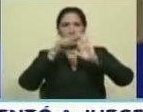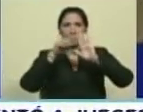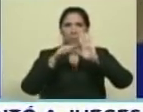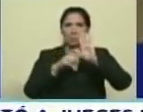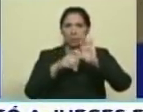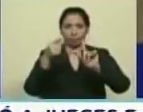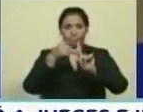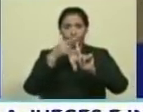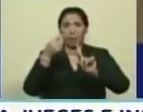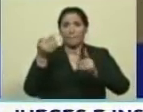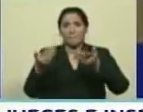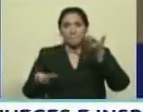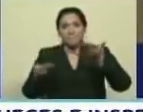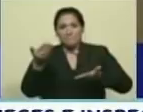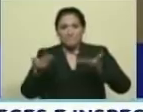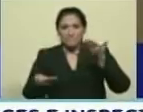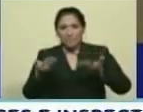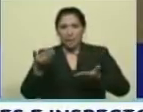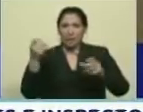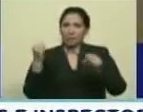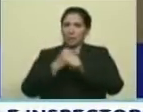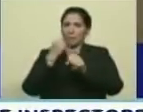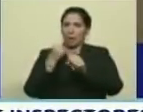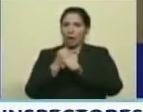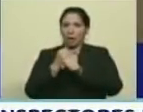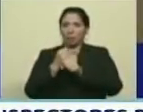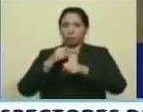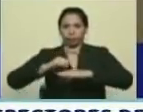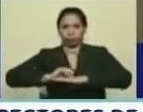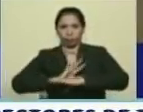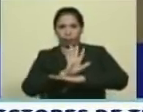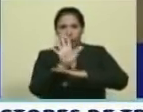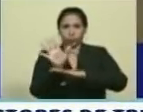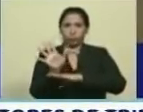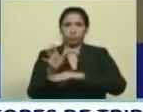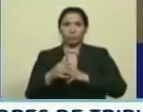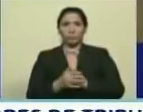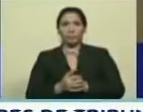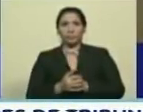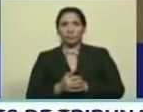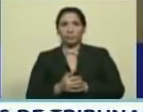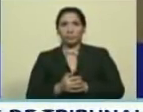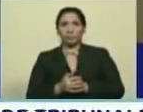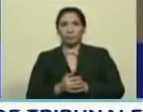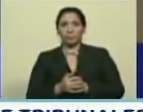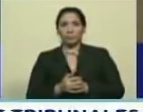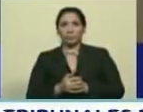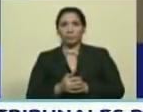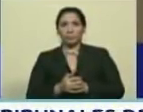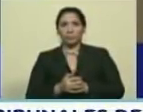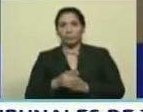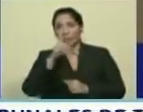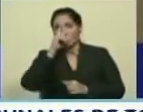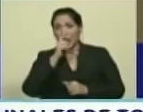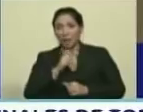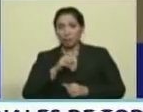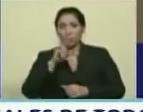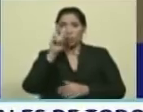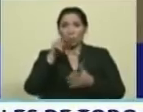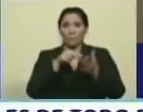el balance del trabajo de la Alianza Bolivariana para los Pueblos de Nuestra América, Tratado de Comercio de los Pueblos, en el año